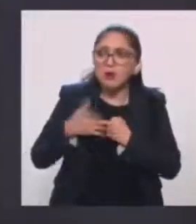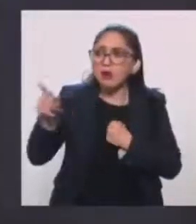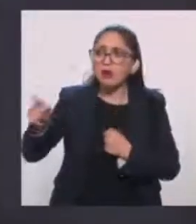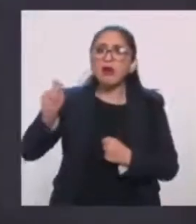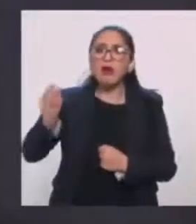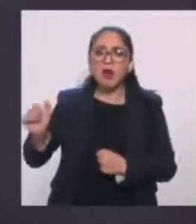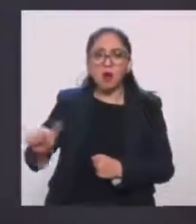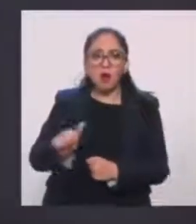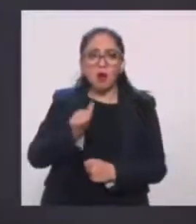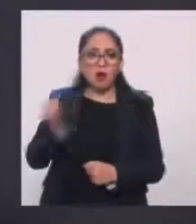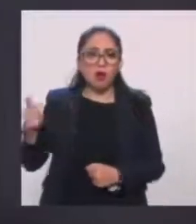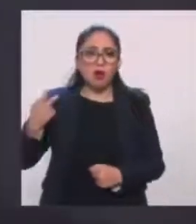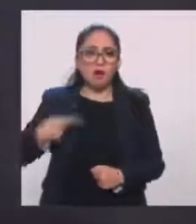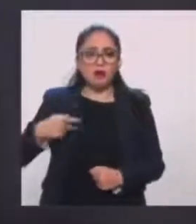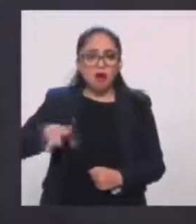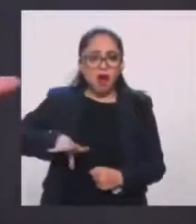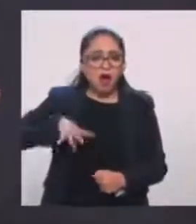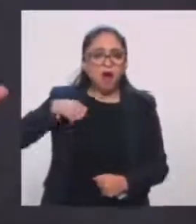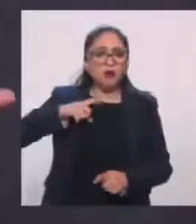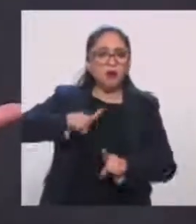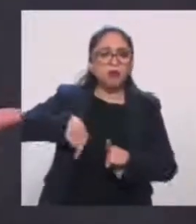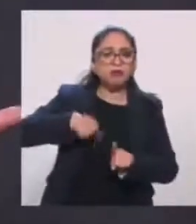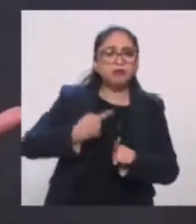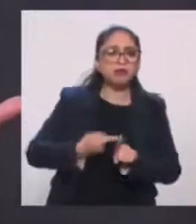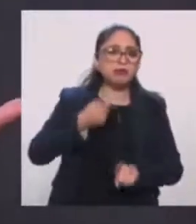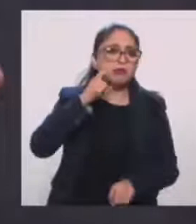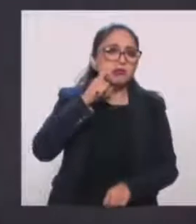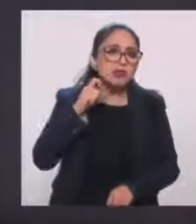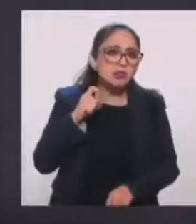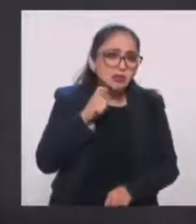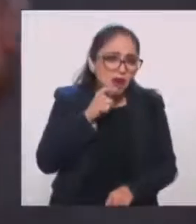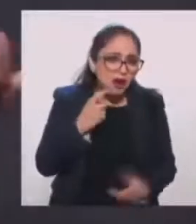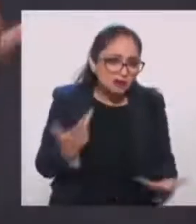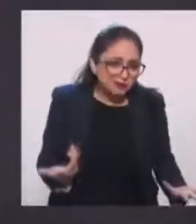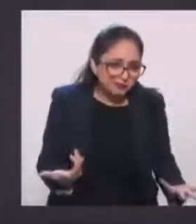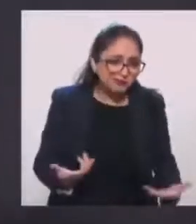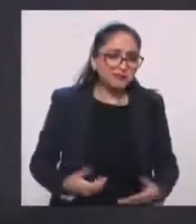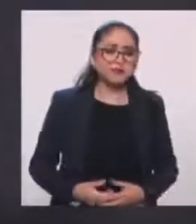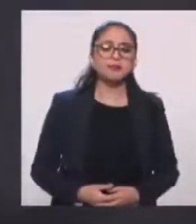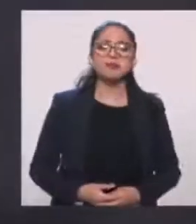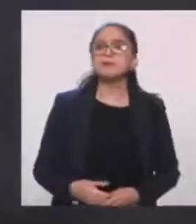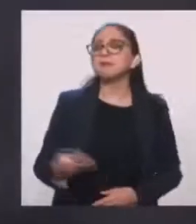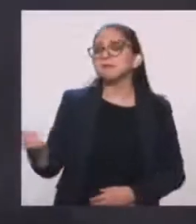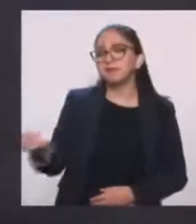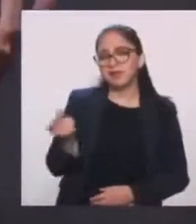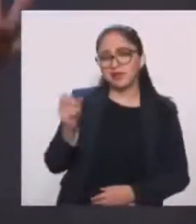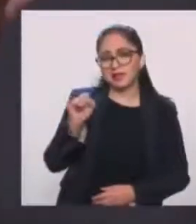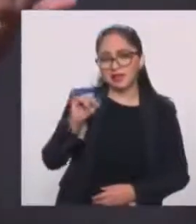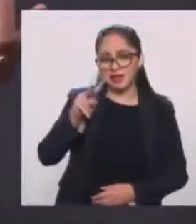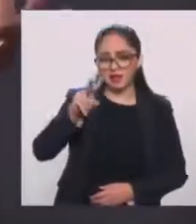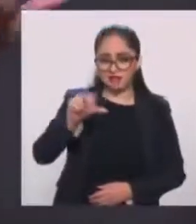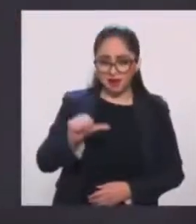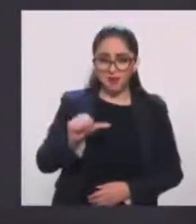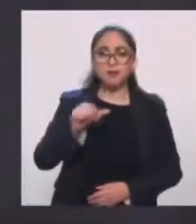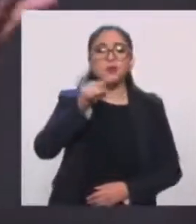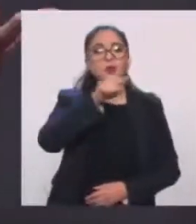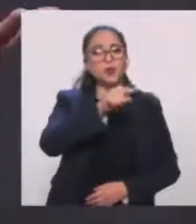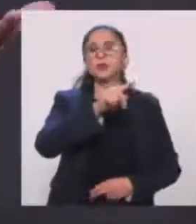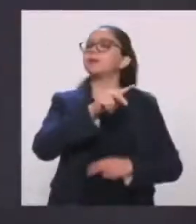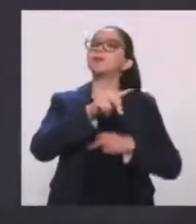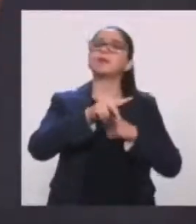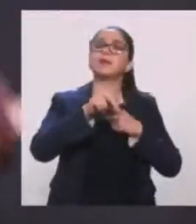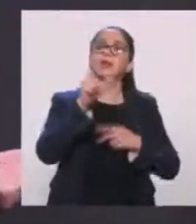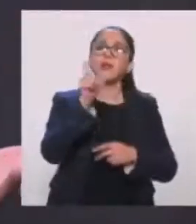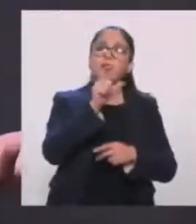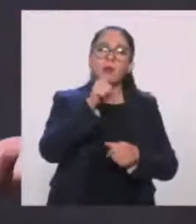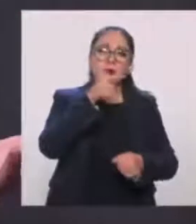época, Silvia, que a ti te tocó muy complicada, ¿no? Porque cuando a ti te diagnostican no